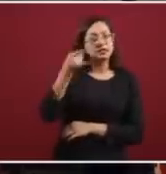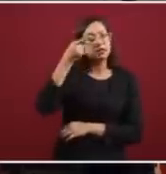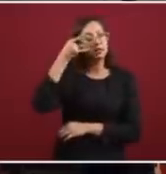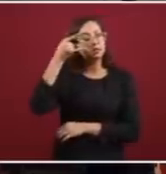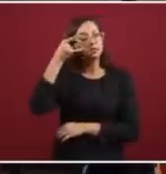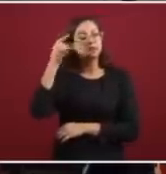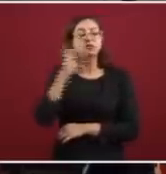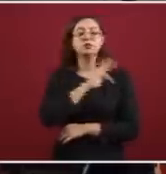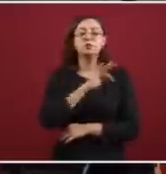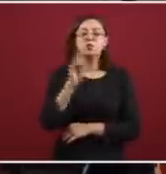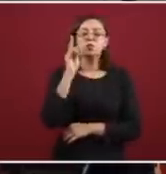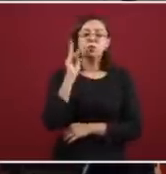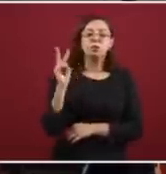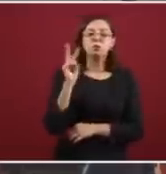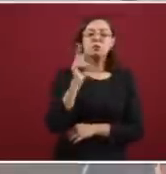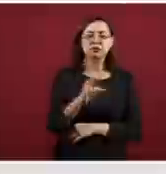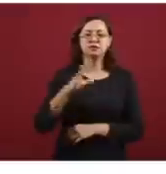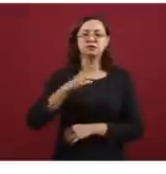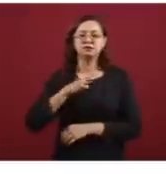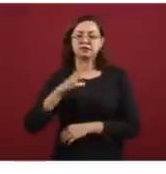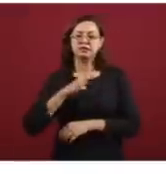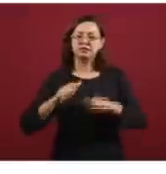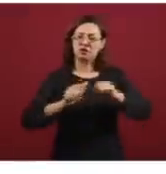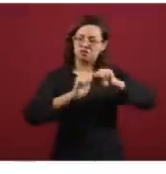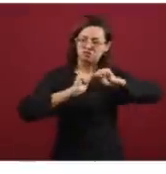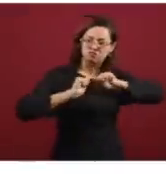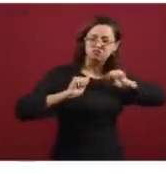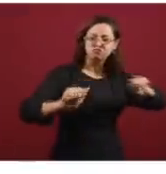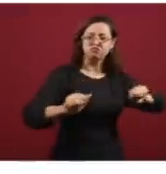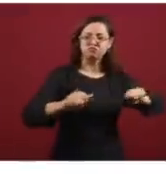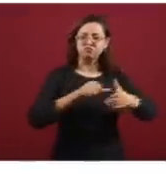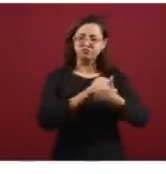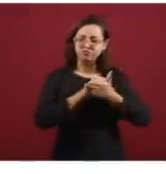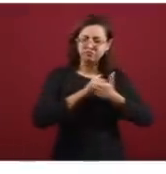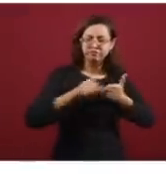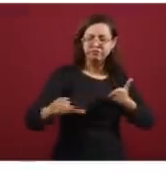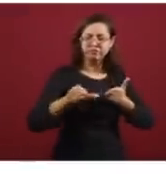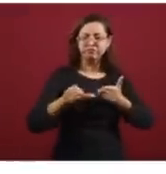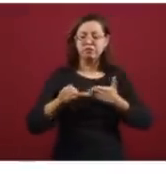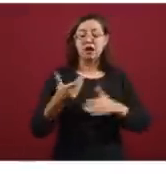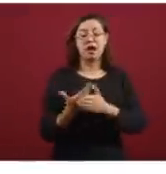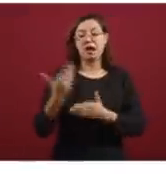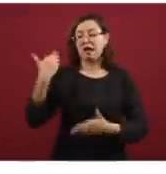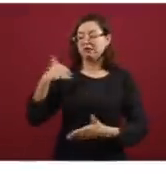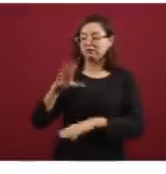ver ustedes que se colocaron las calcomanías de inmovilización que no habían permitido colocarse